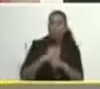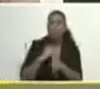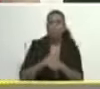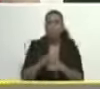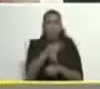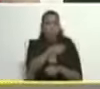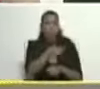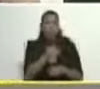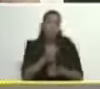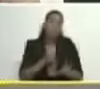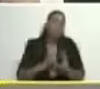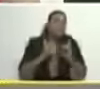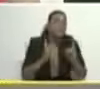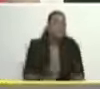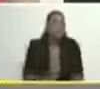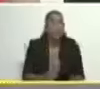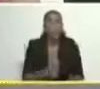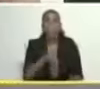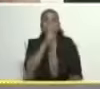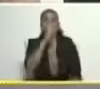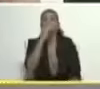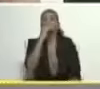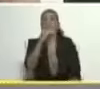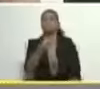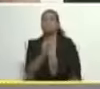Tú puedes hacerte el muerto.